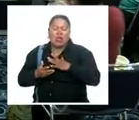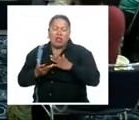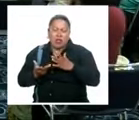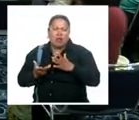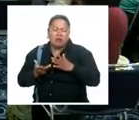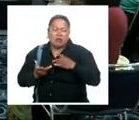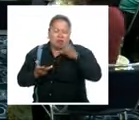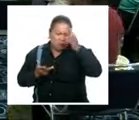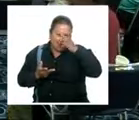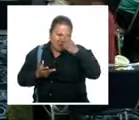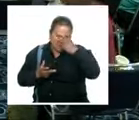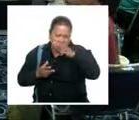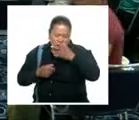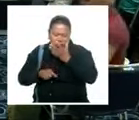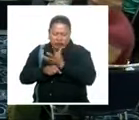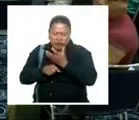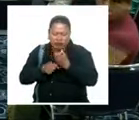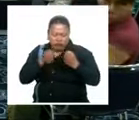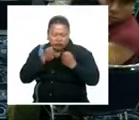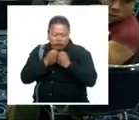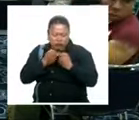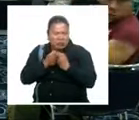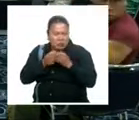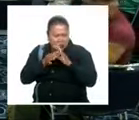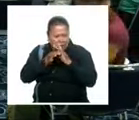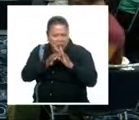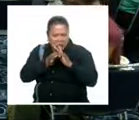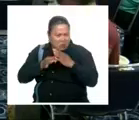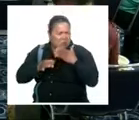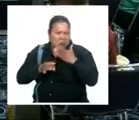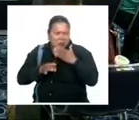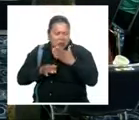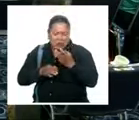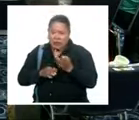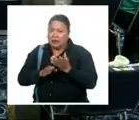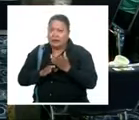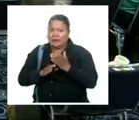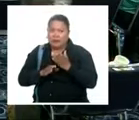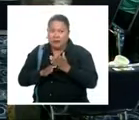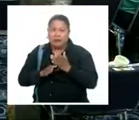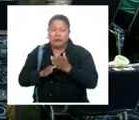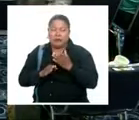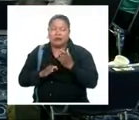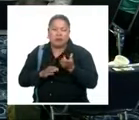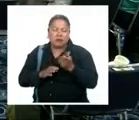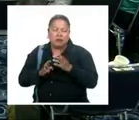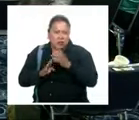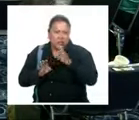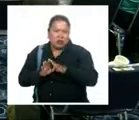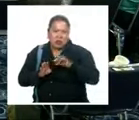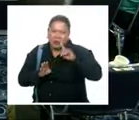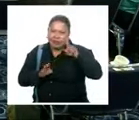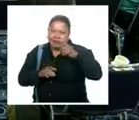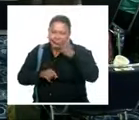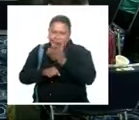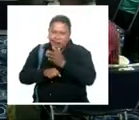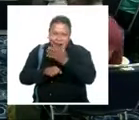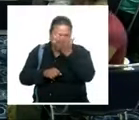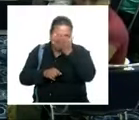países y hacen de este momento electoral para Estados Unidos